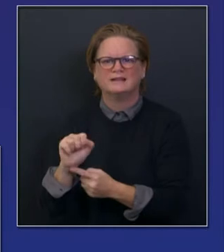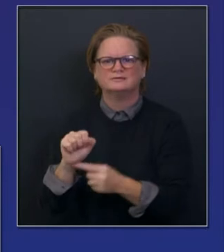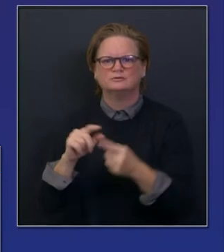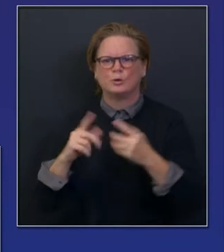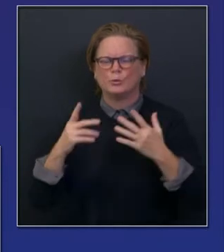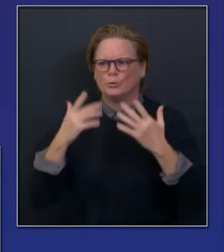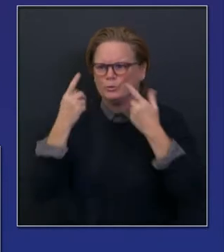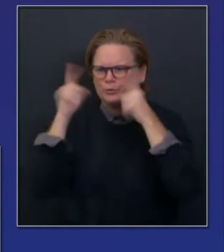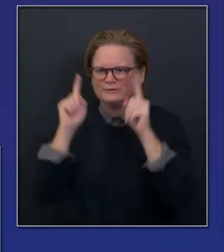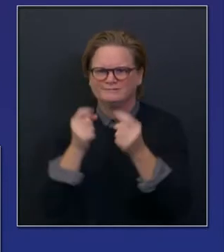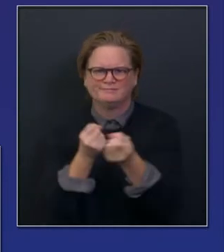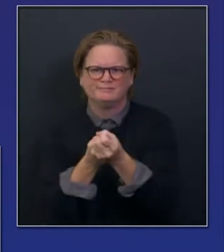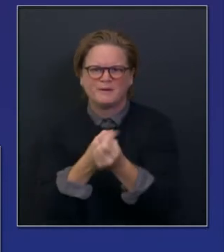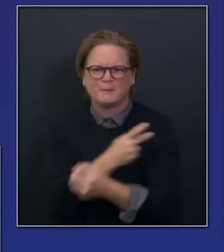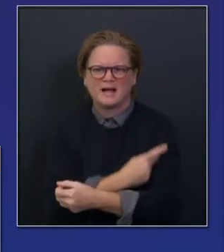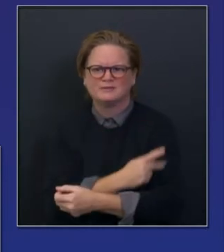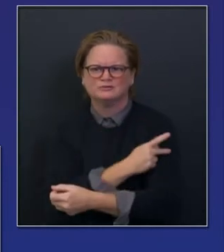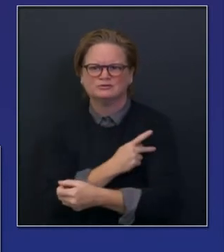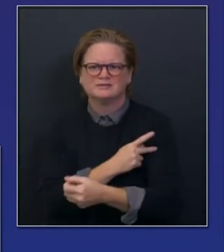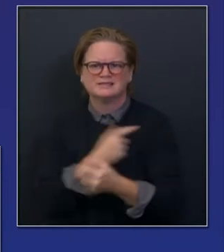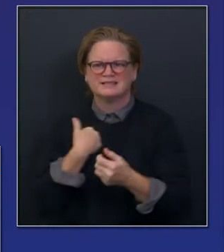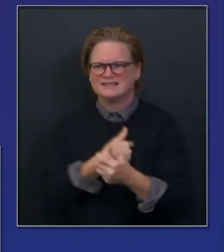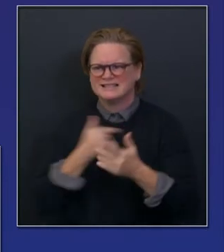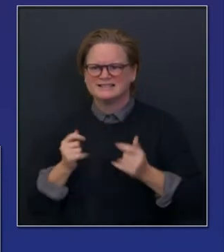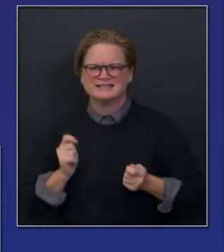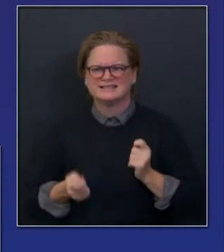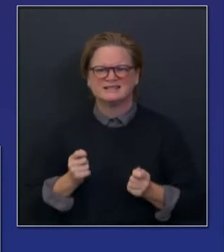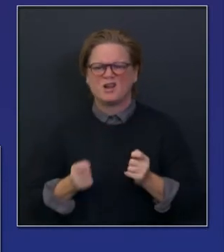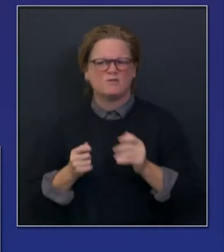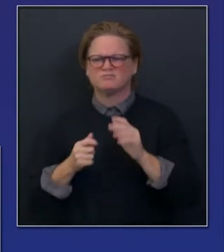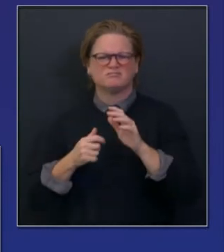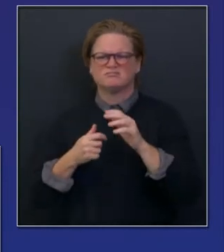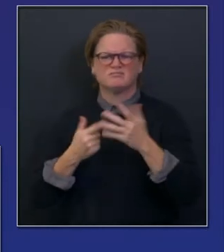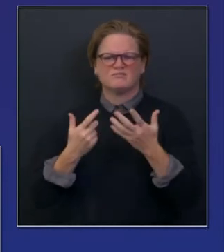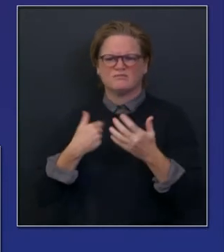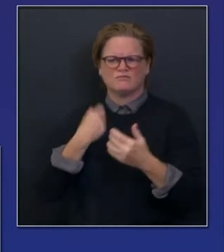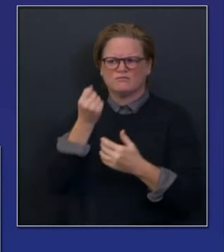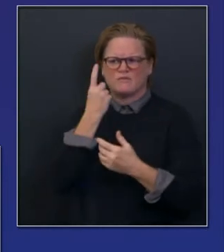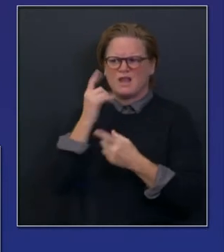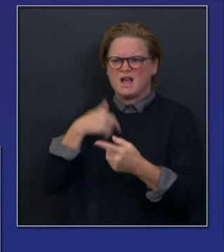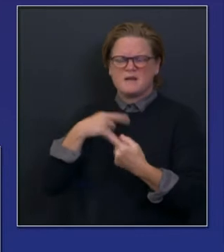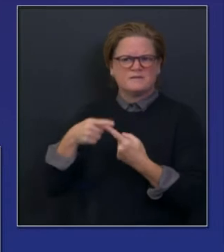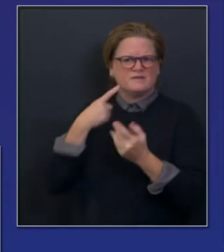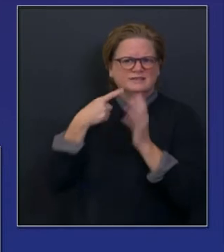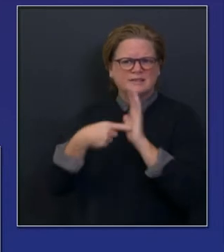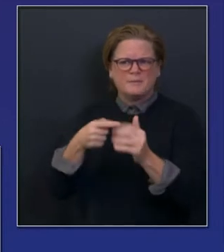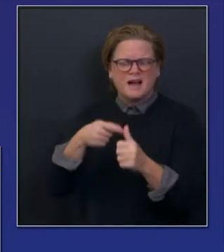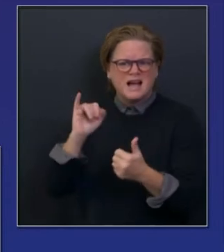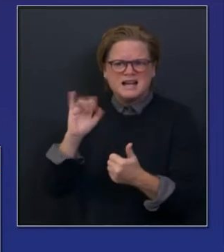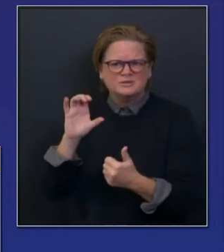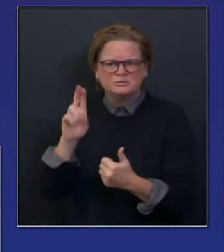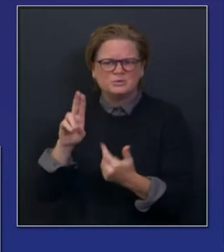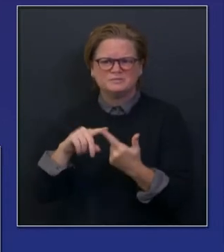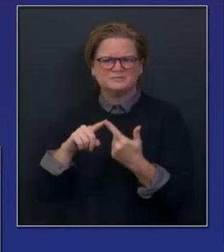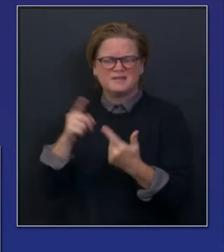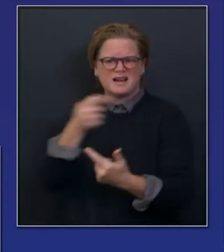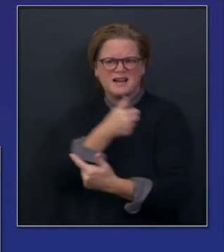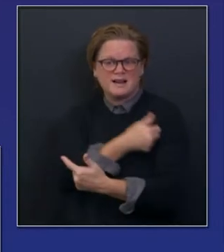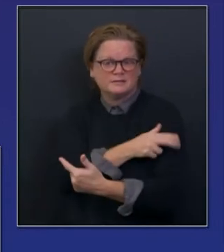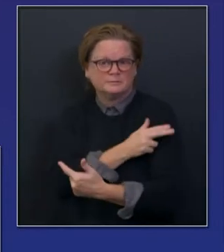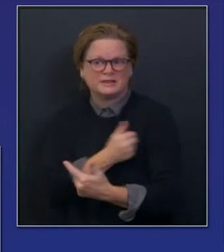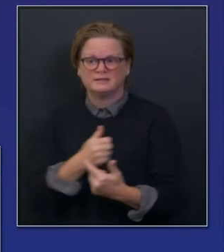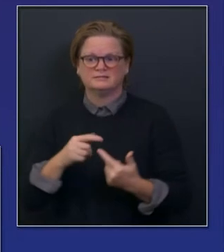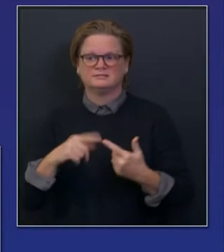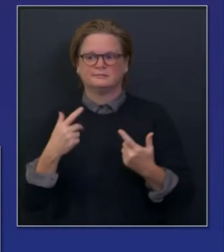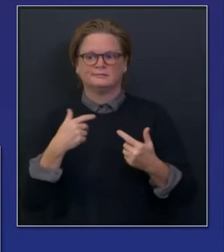planes temporales, interinamente, en las unidades de cuidados intensivos, unidades de telemetría, servicios